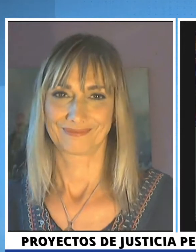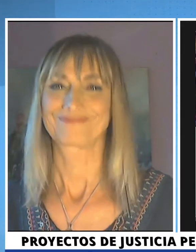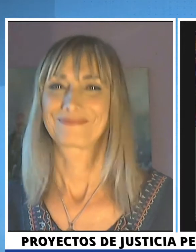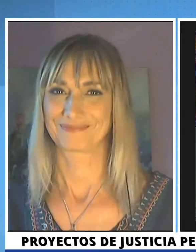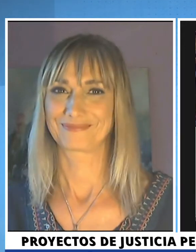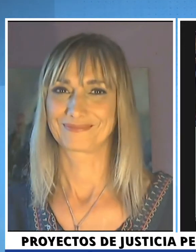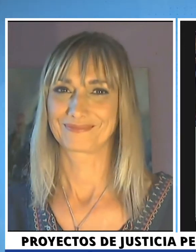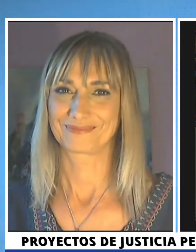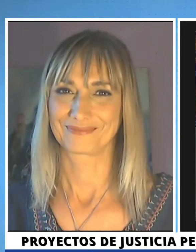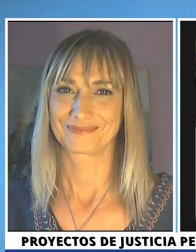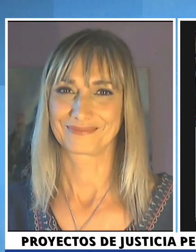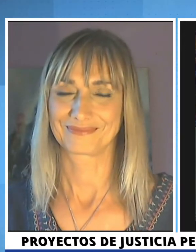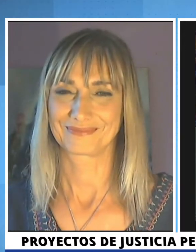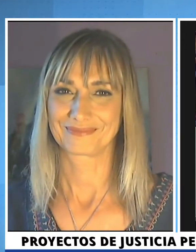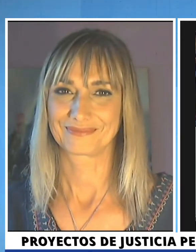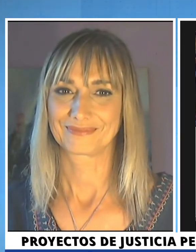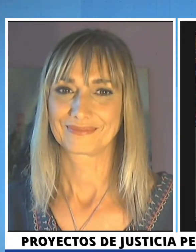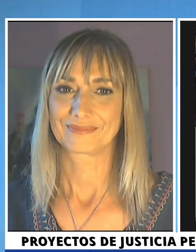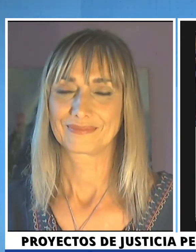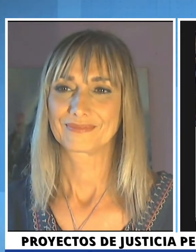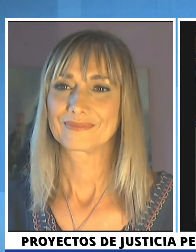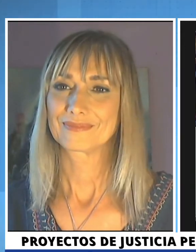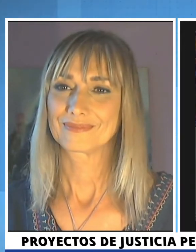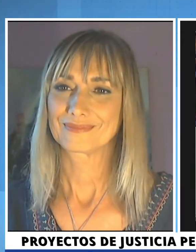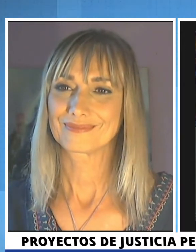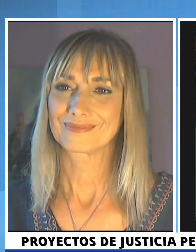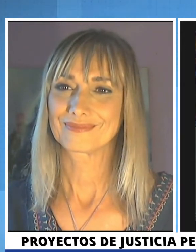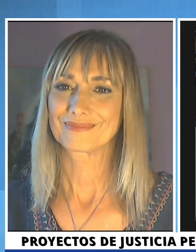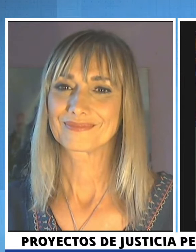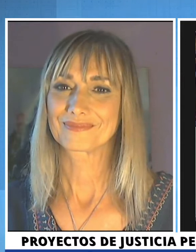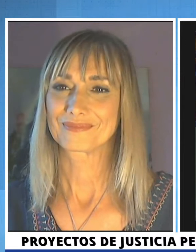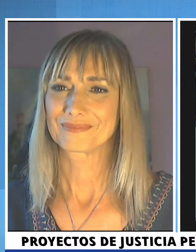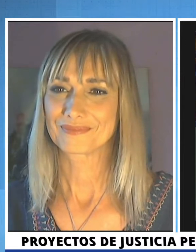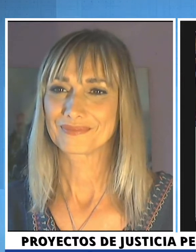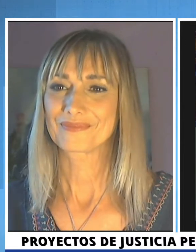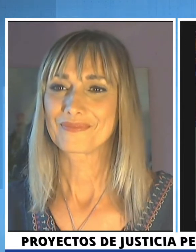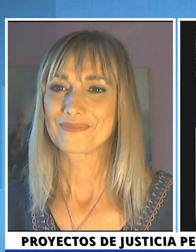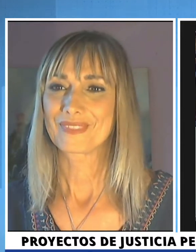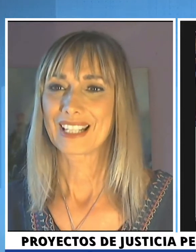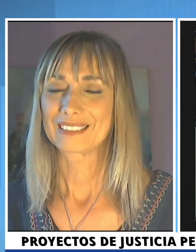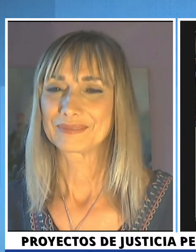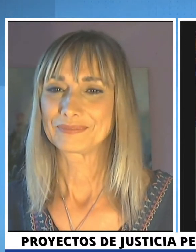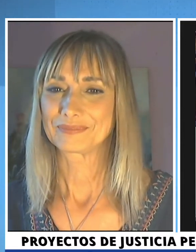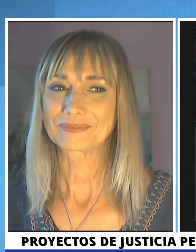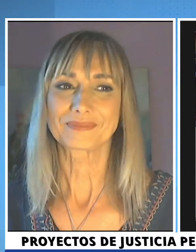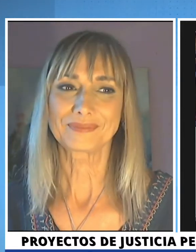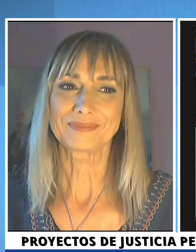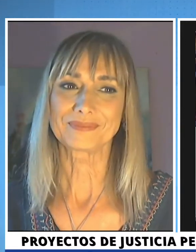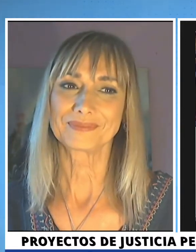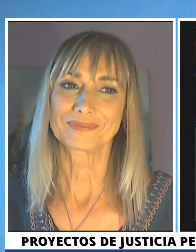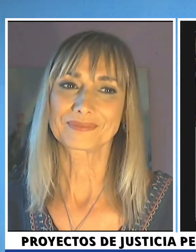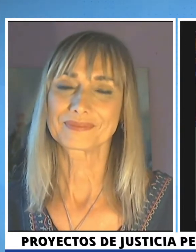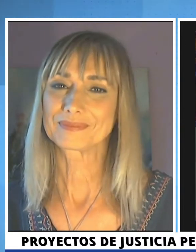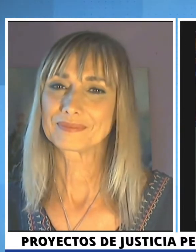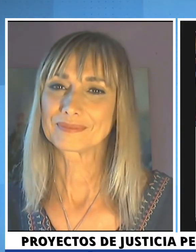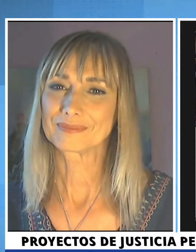que en temas de género ha sancionado el Congreso de la Nación. Yo no tengo el detalle, pero tengo entendido que hay